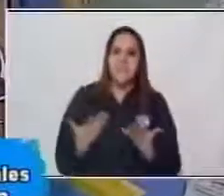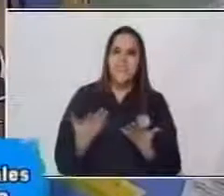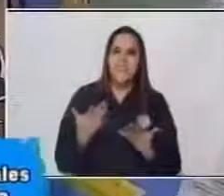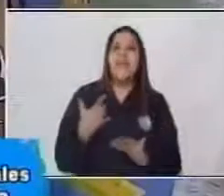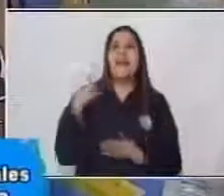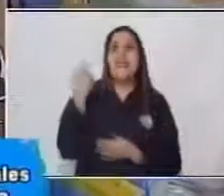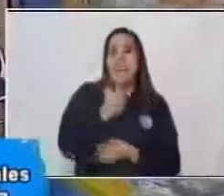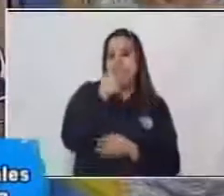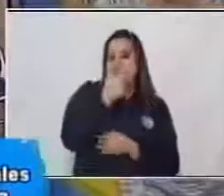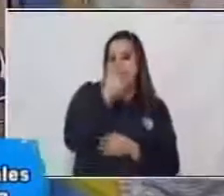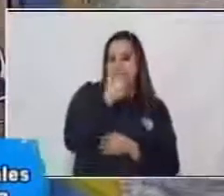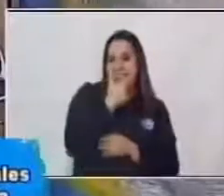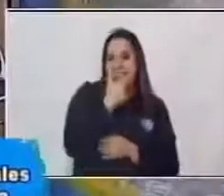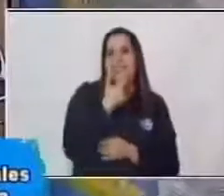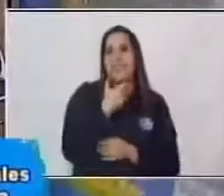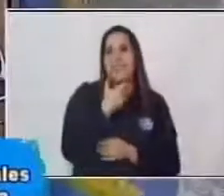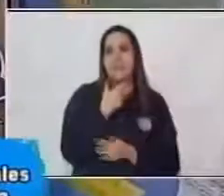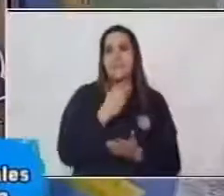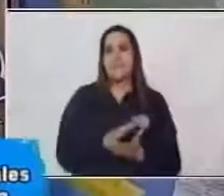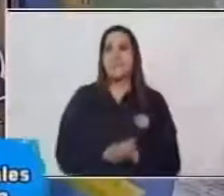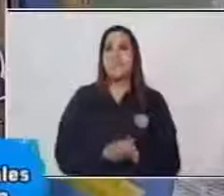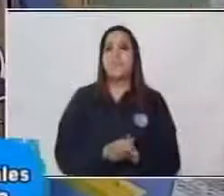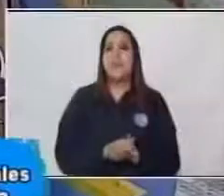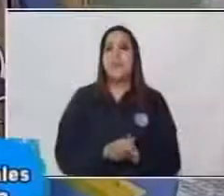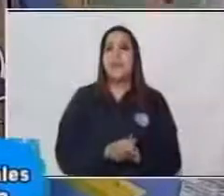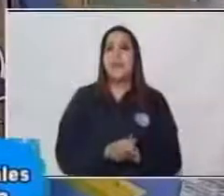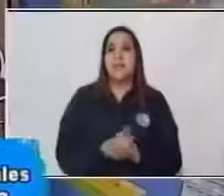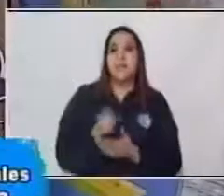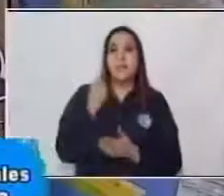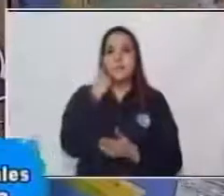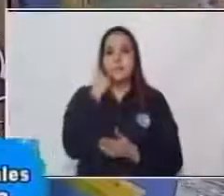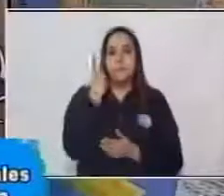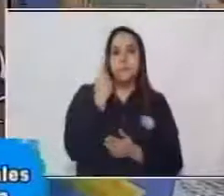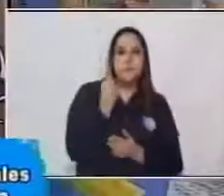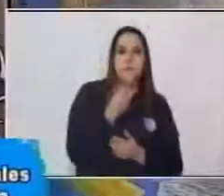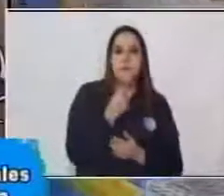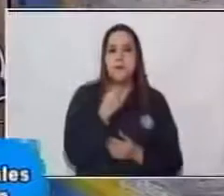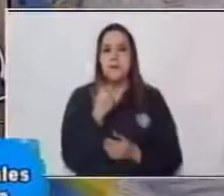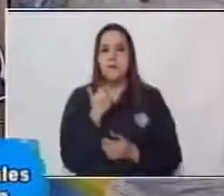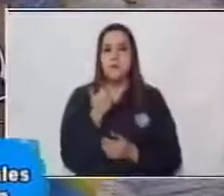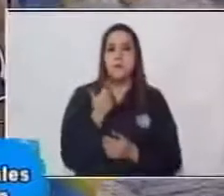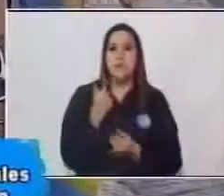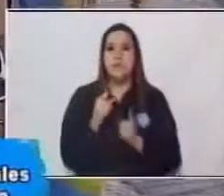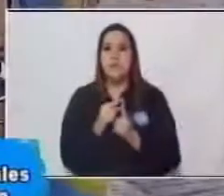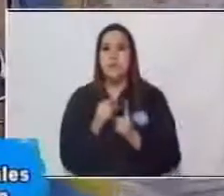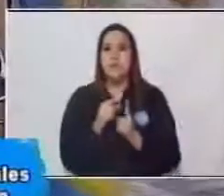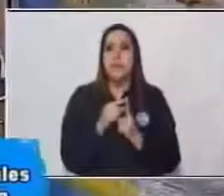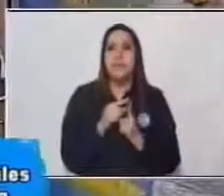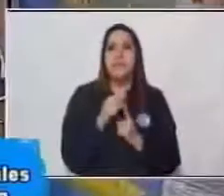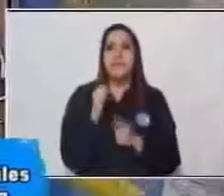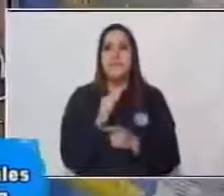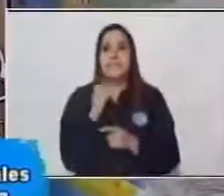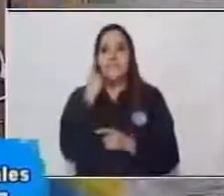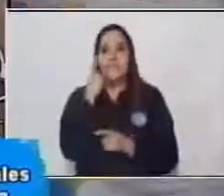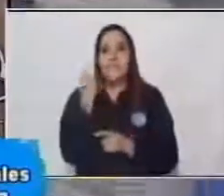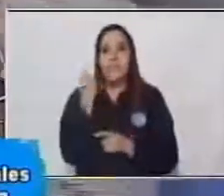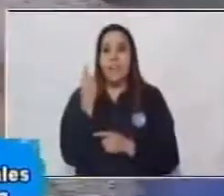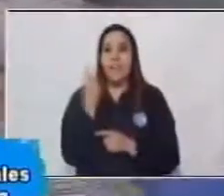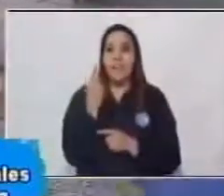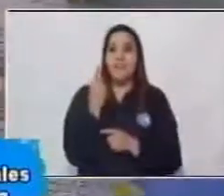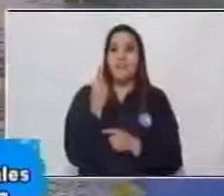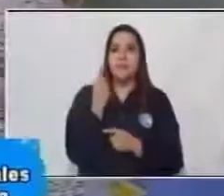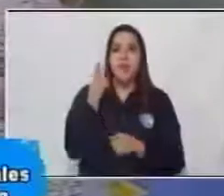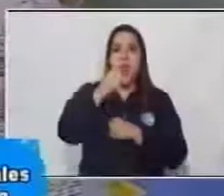fi? Reírnos. Busquemos... ¿Será que faltan algunas palabras? Ayúdenme a ver. Sí, ¿verdad que faltan?